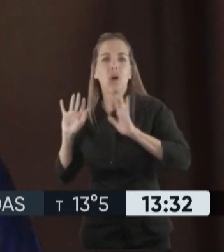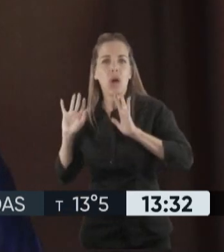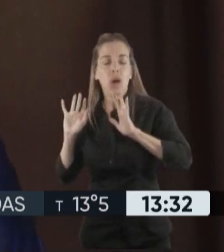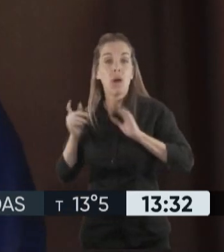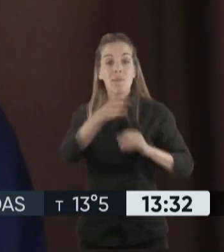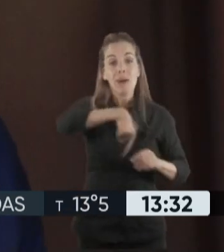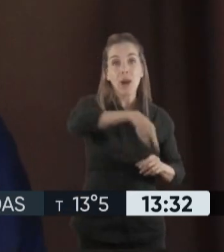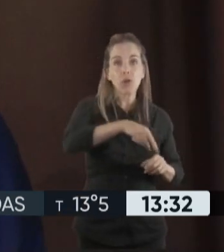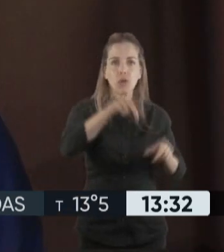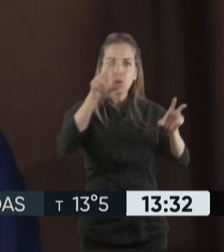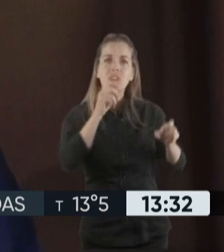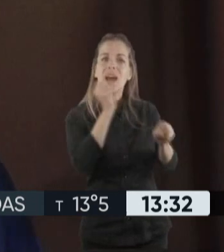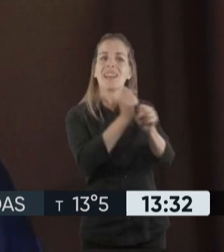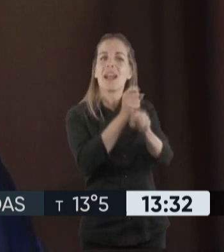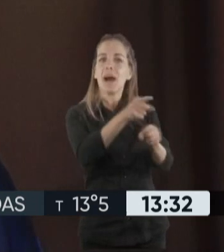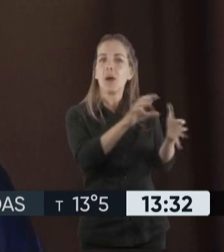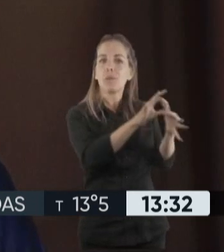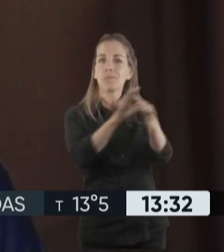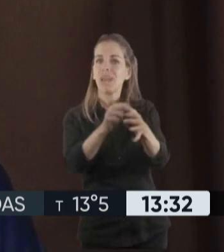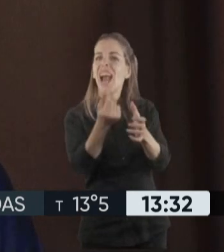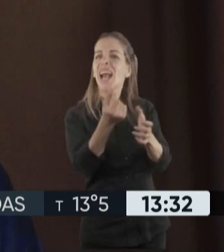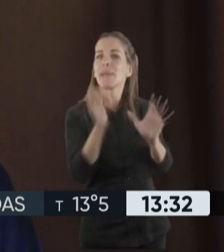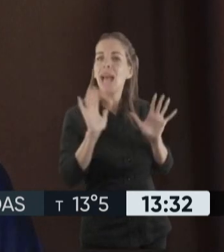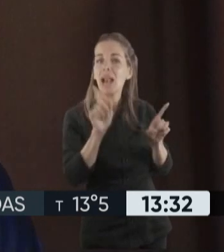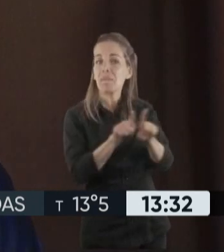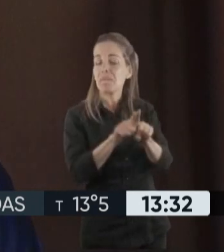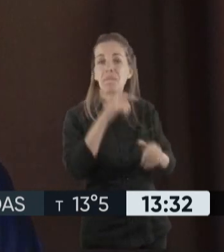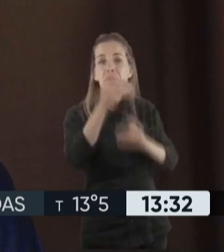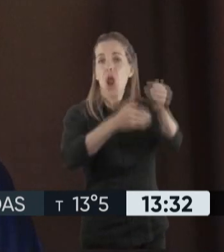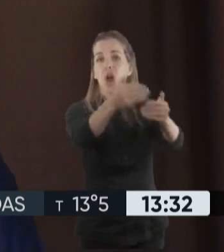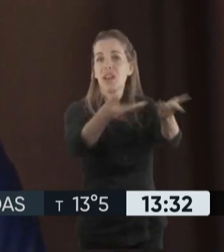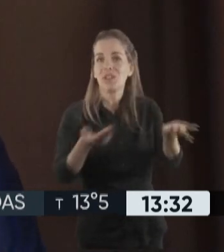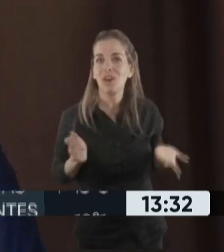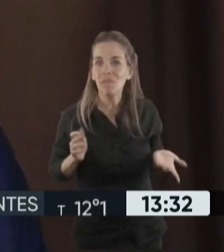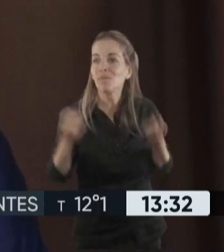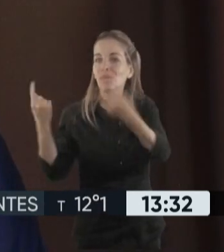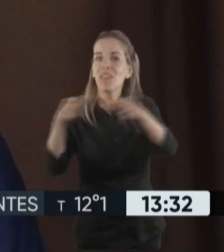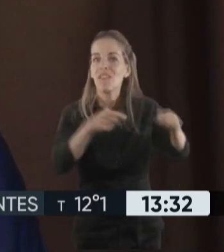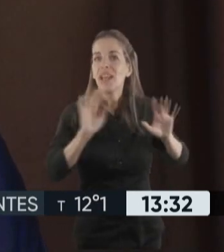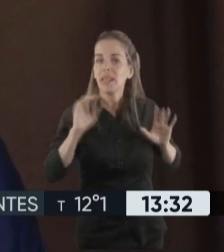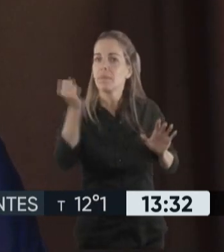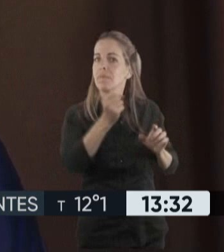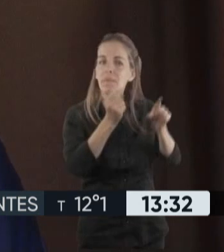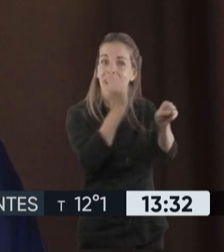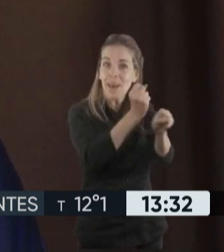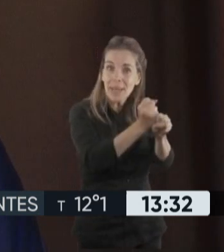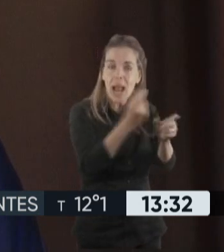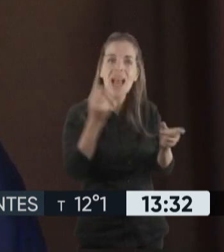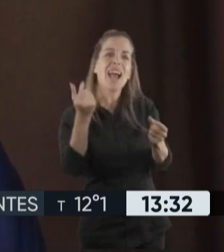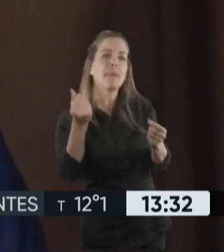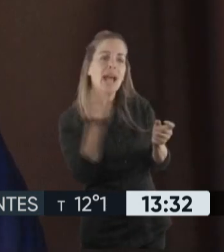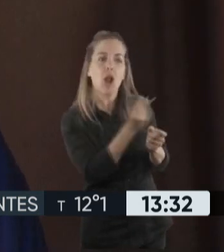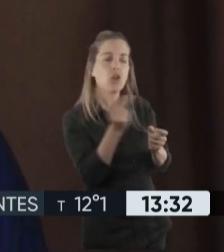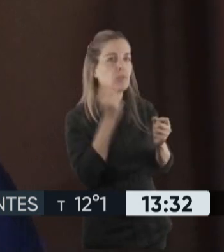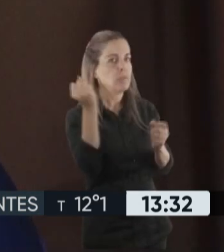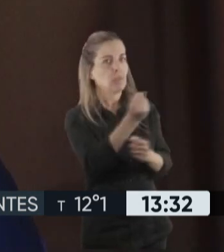nosotros el trabajo asociado al capital es progreso. Pero es tan importante el trabajo como el capital, ¿eh? Las